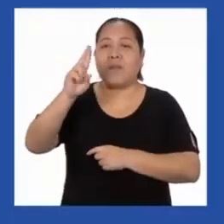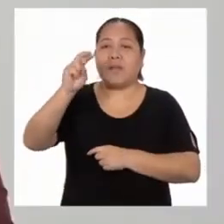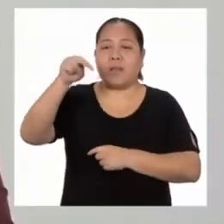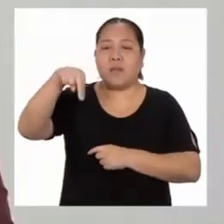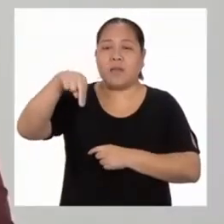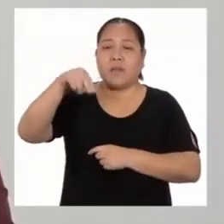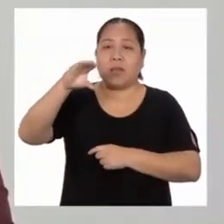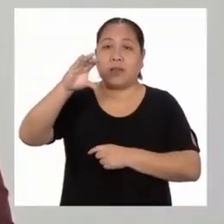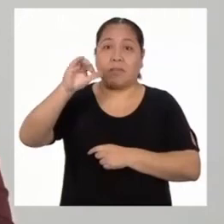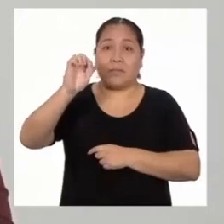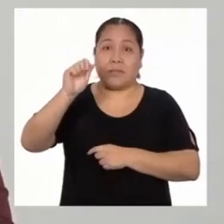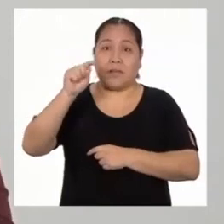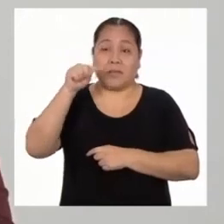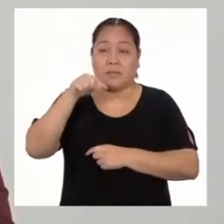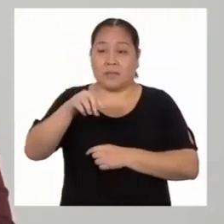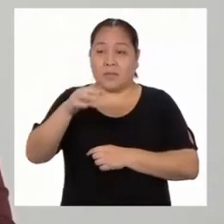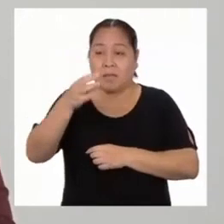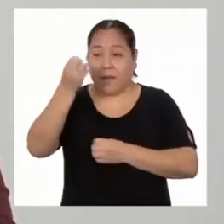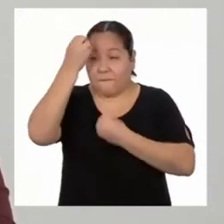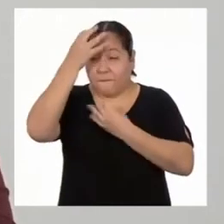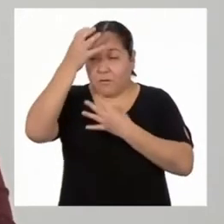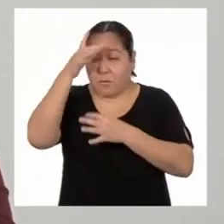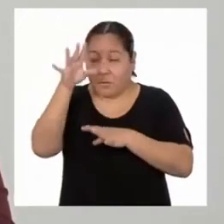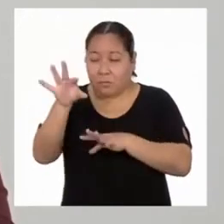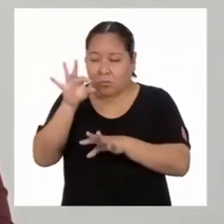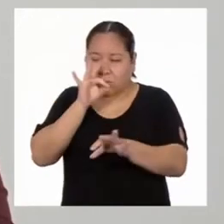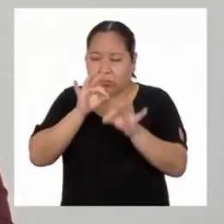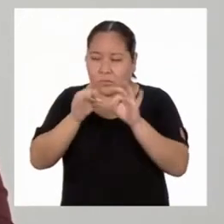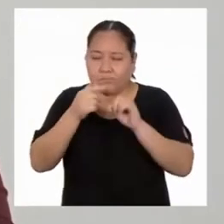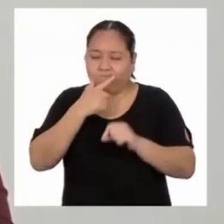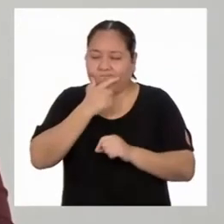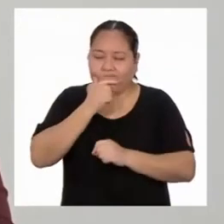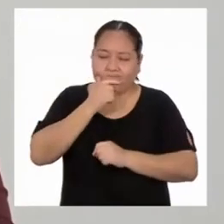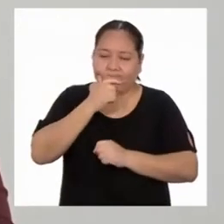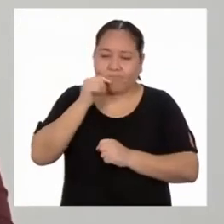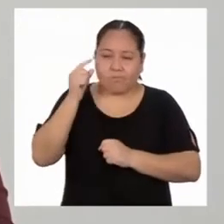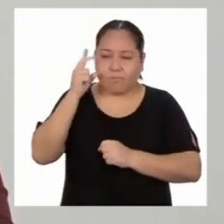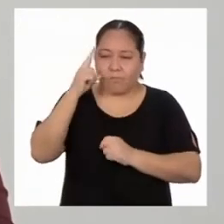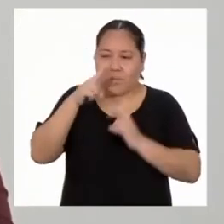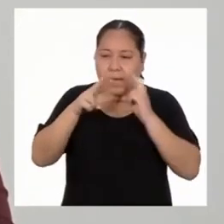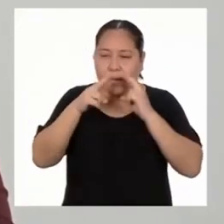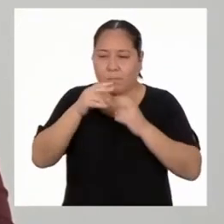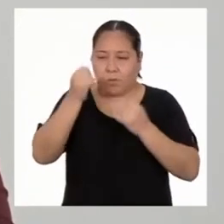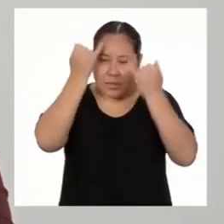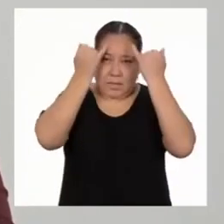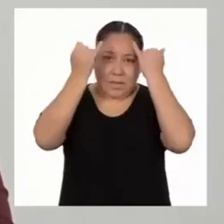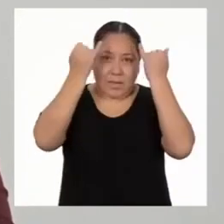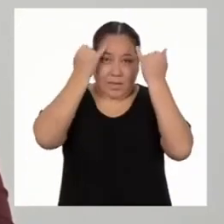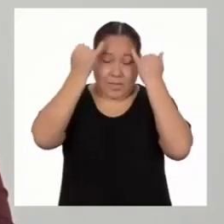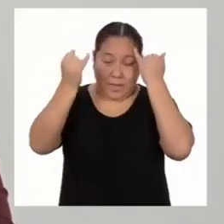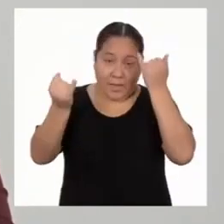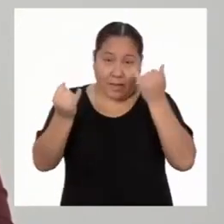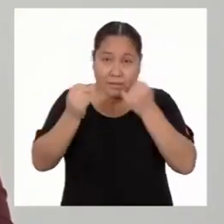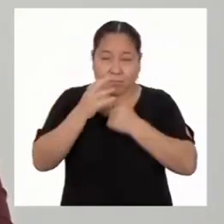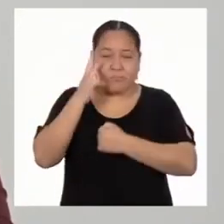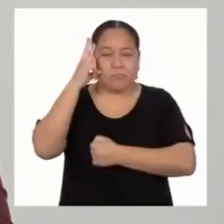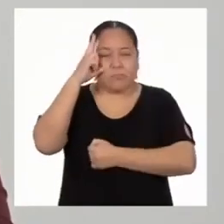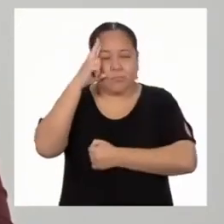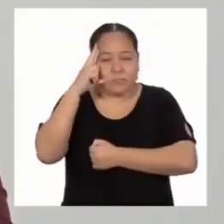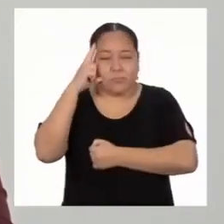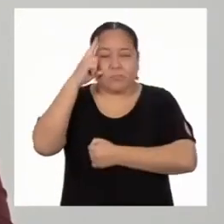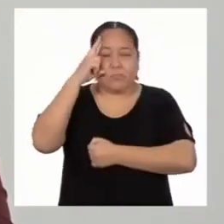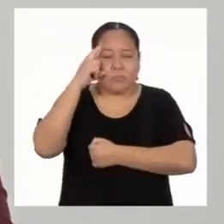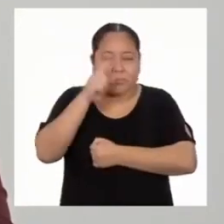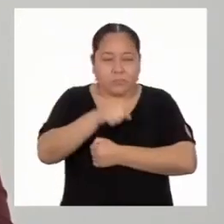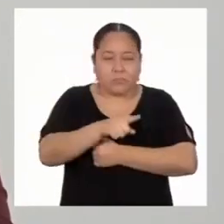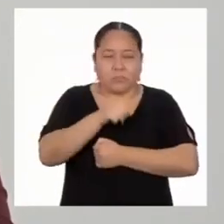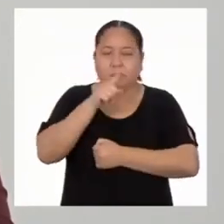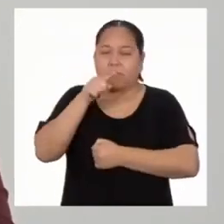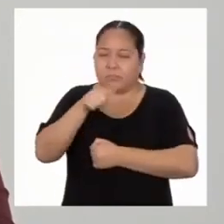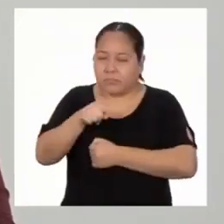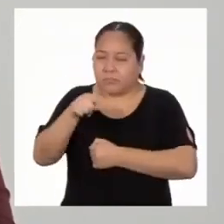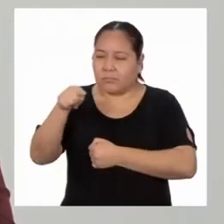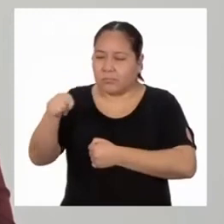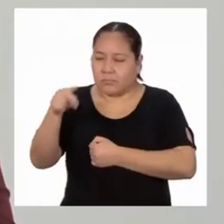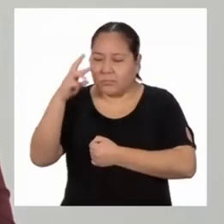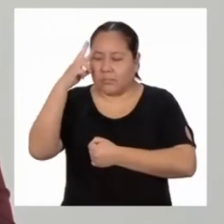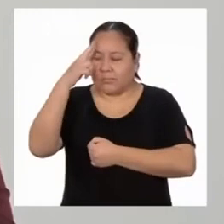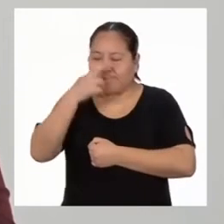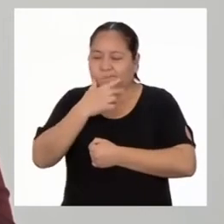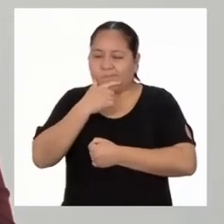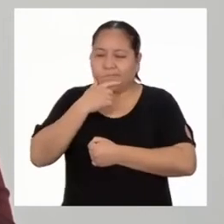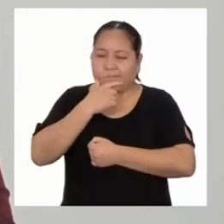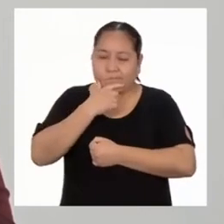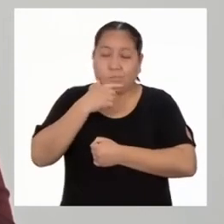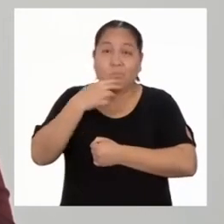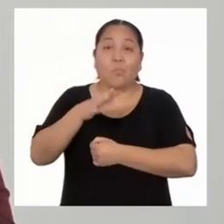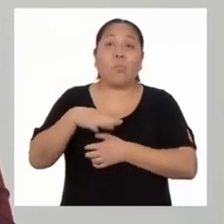texto. Es decir, cuando establecemos conexiones lógicas entre las ideas que aparecen en un texto, puedes hallar